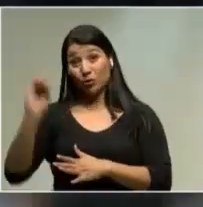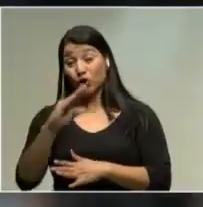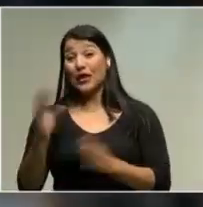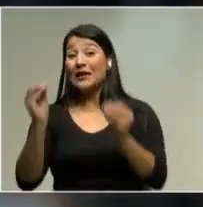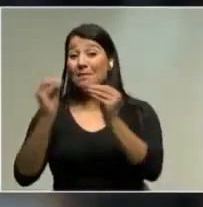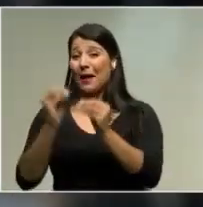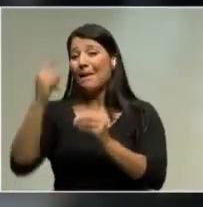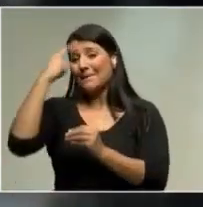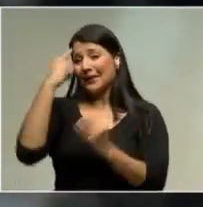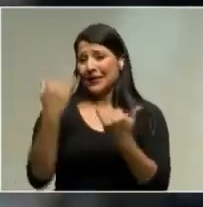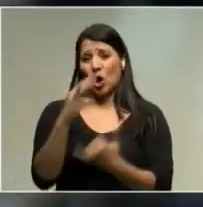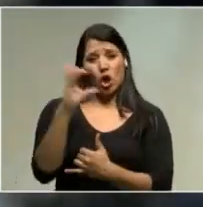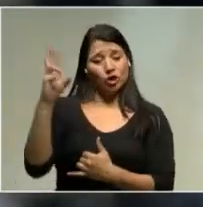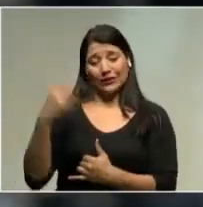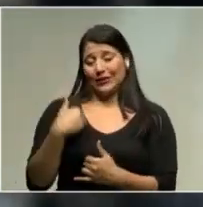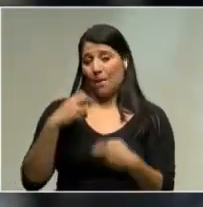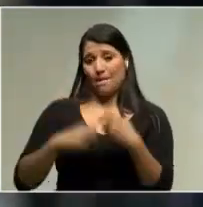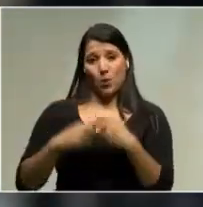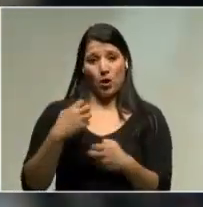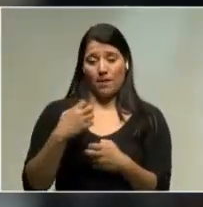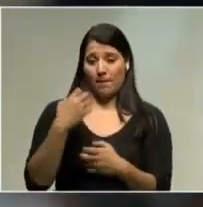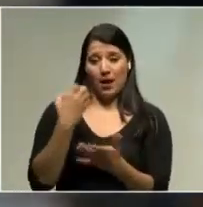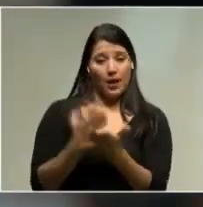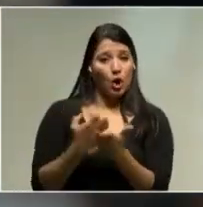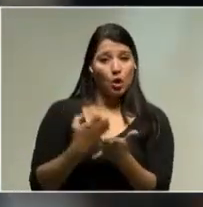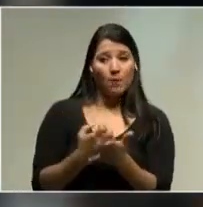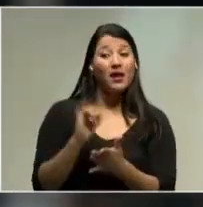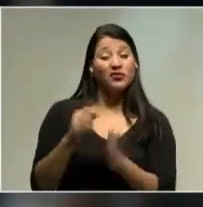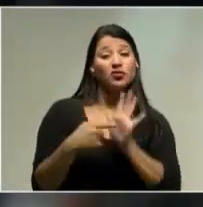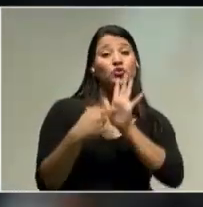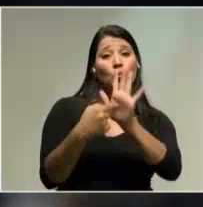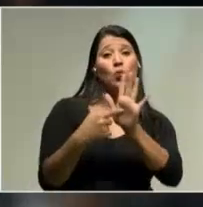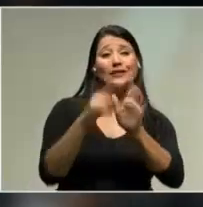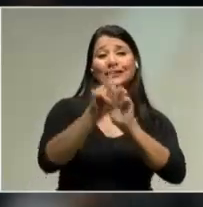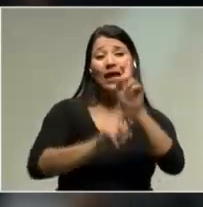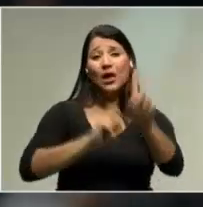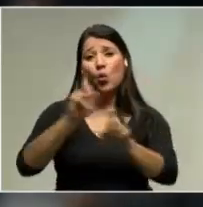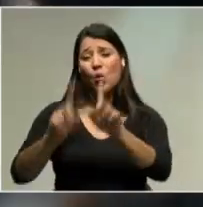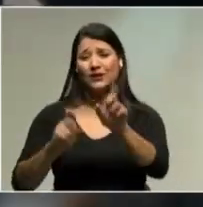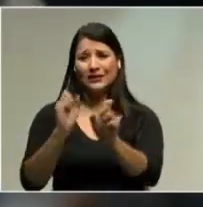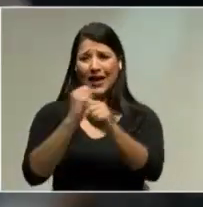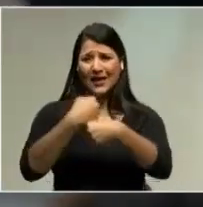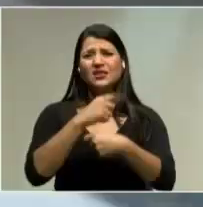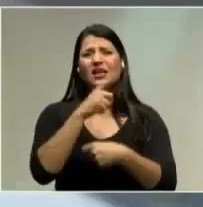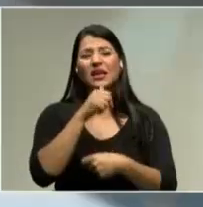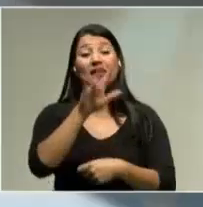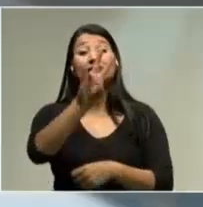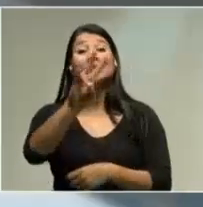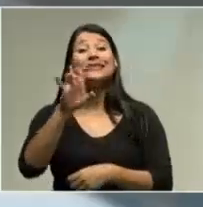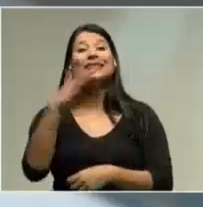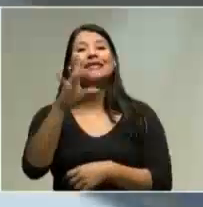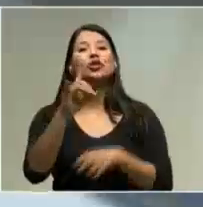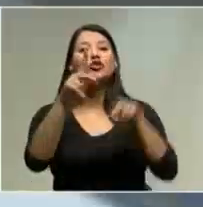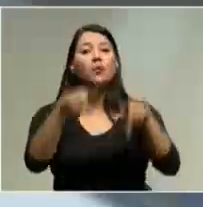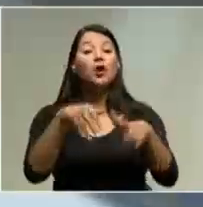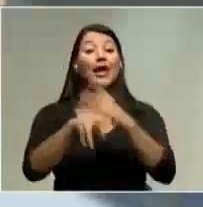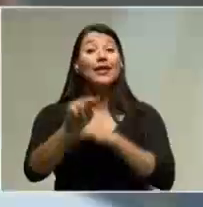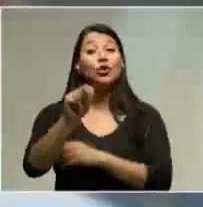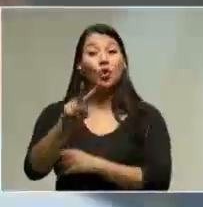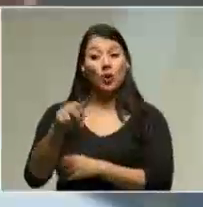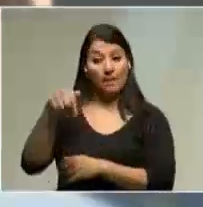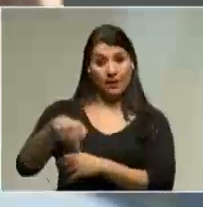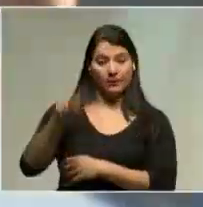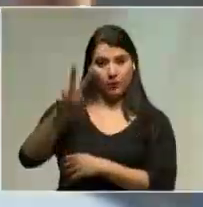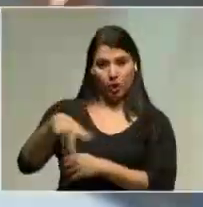que el país atraviesa una crisis. Así lo evidencia una encuesta aleatoria hecha a 718 personas en noviembre de